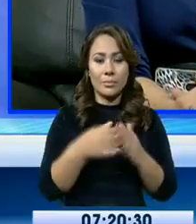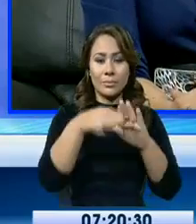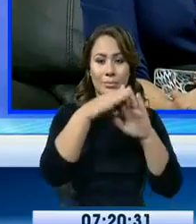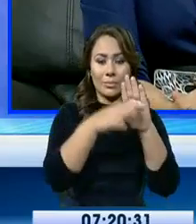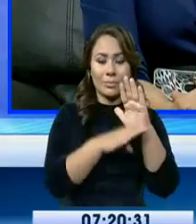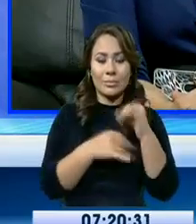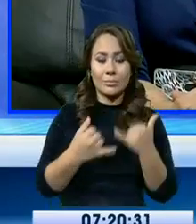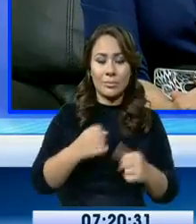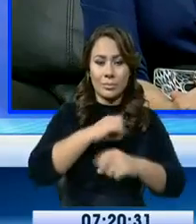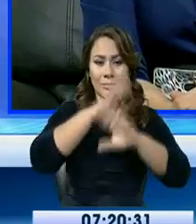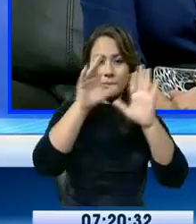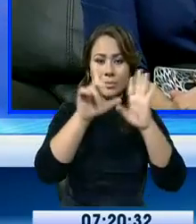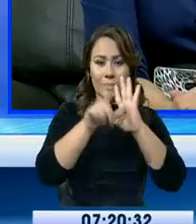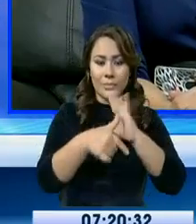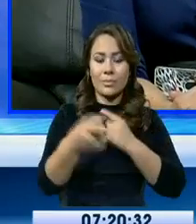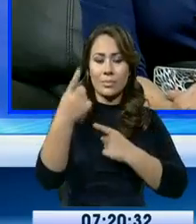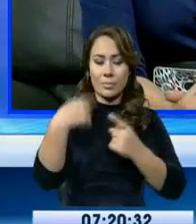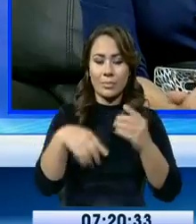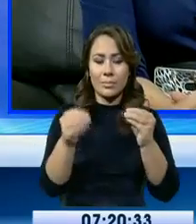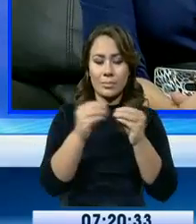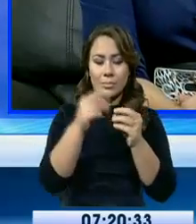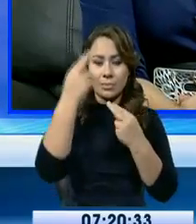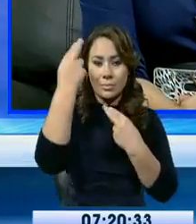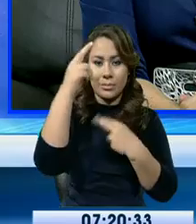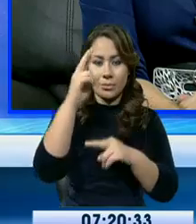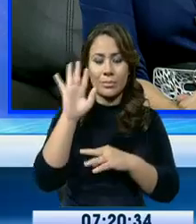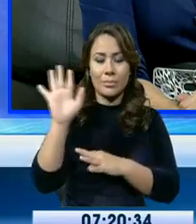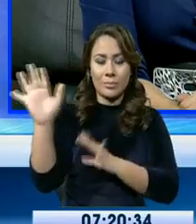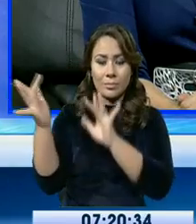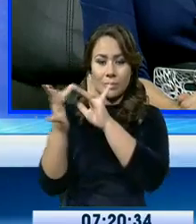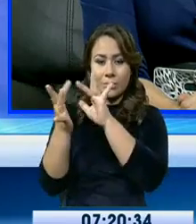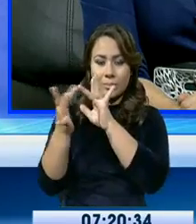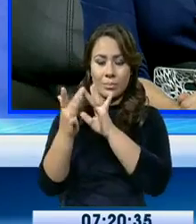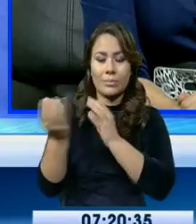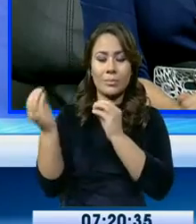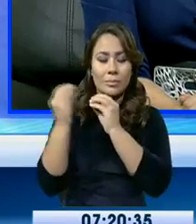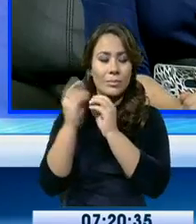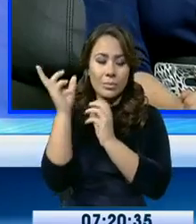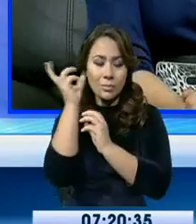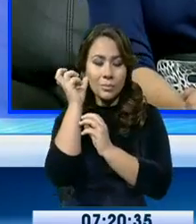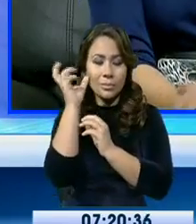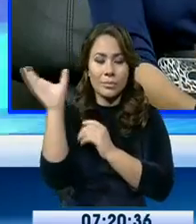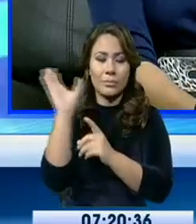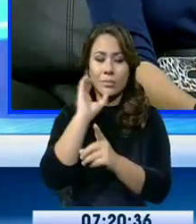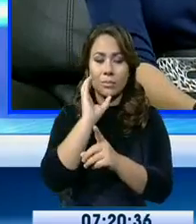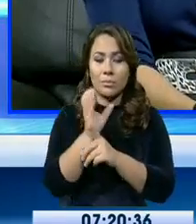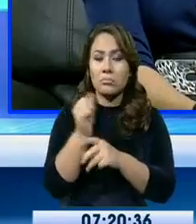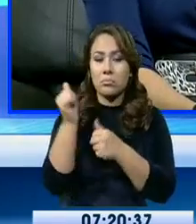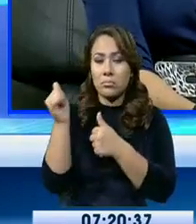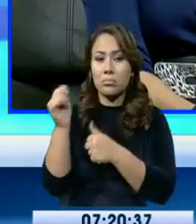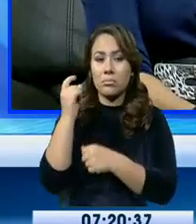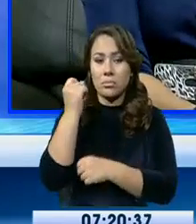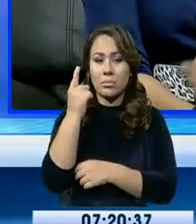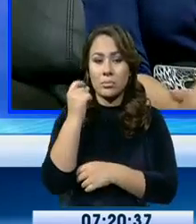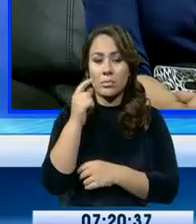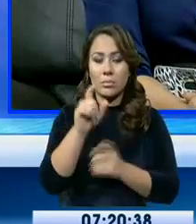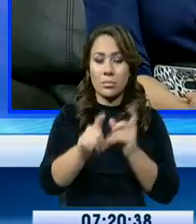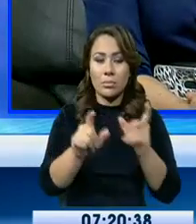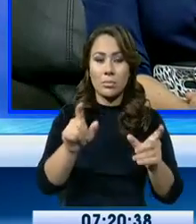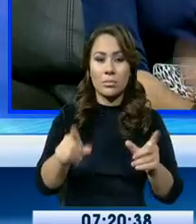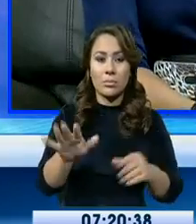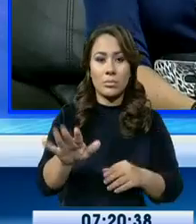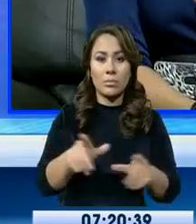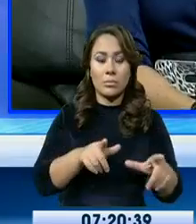la mañana. Más adelante volveremos a enlazarnos contigo para escuchar más de este justo reclamo y petición de los habitantes de ese sector de la